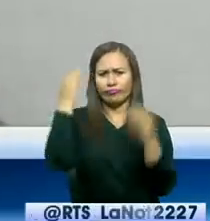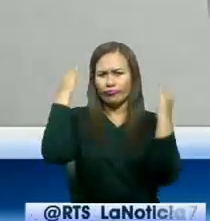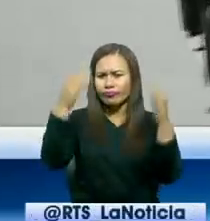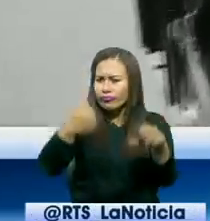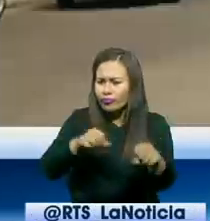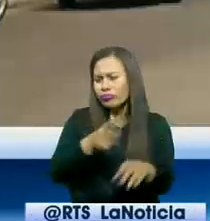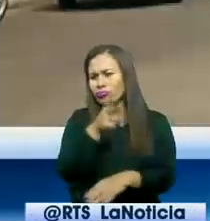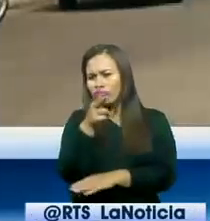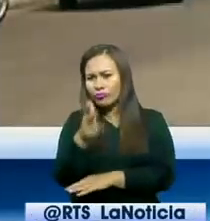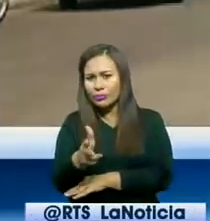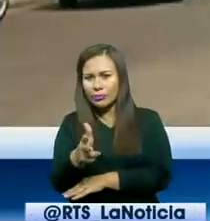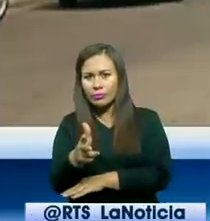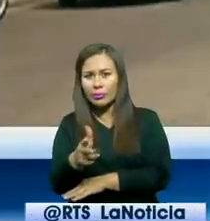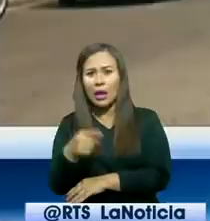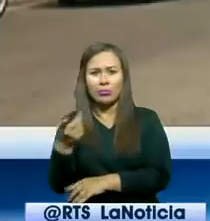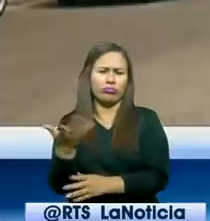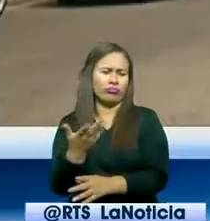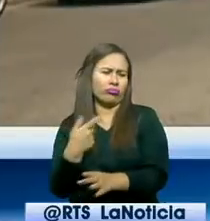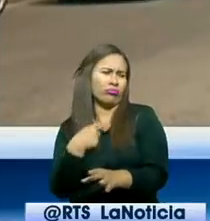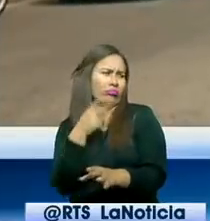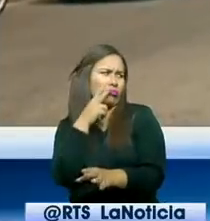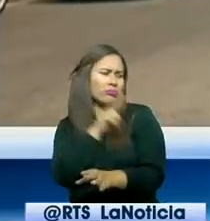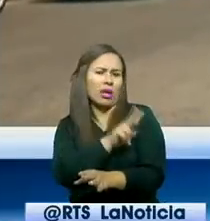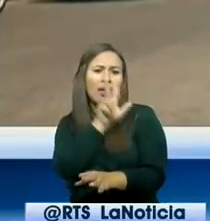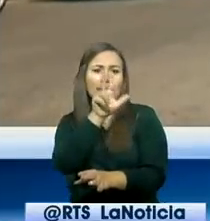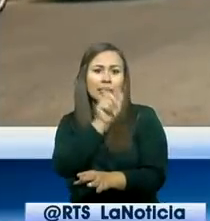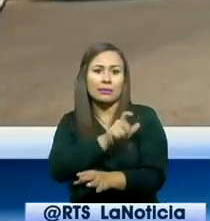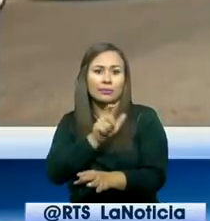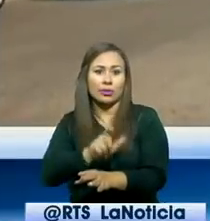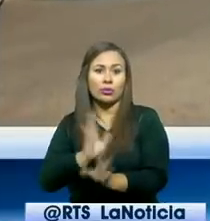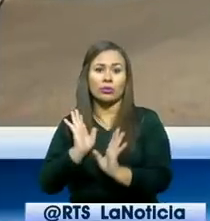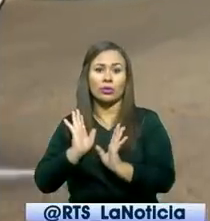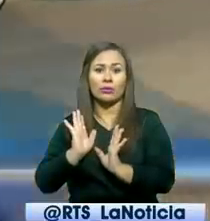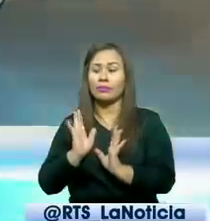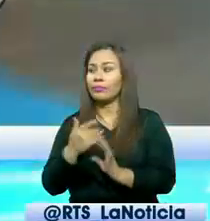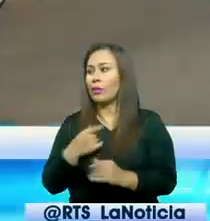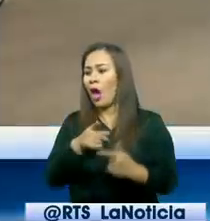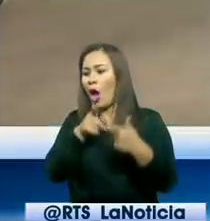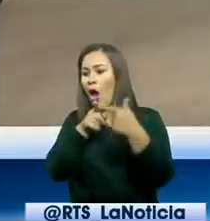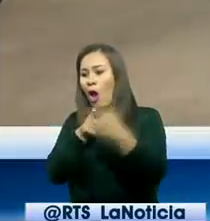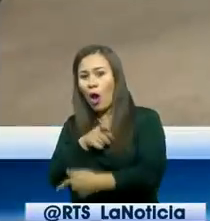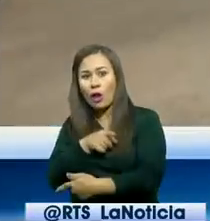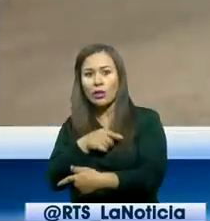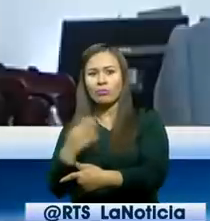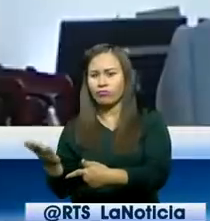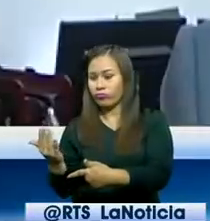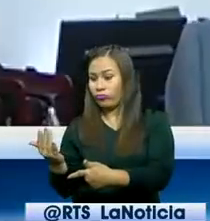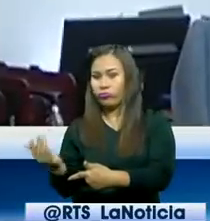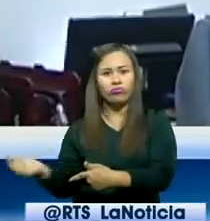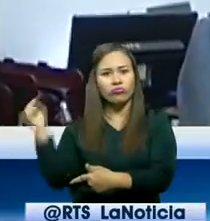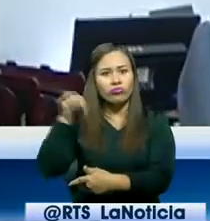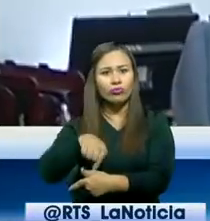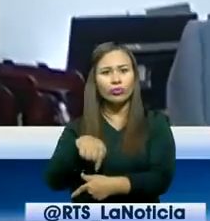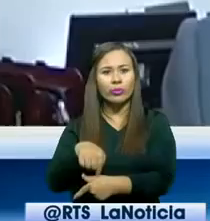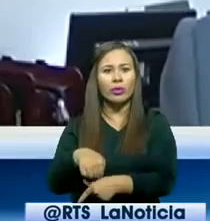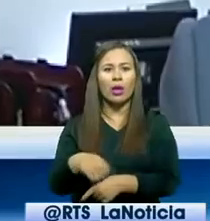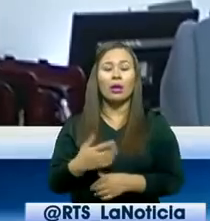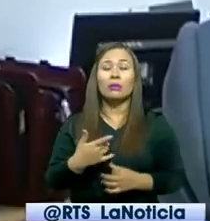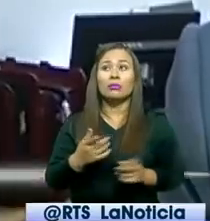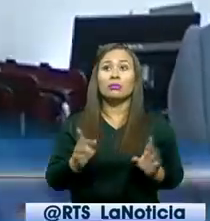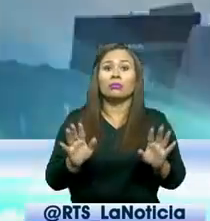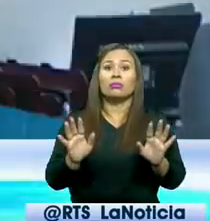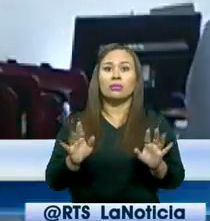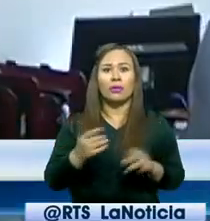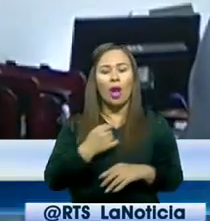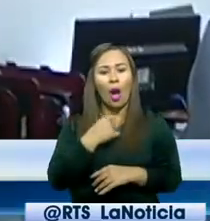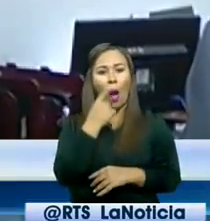tricimoto, vehículo en el cual iban tres personas quienes la obligaron a subir. Habría sido abordado por unos sujetos quienes la